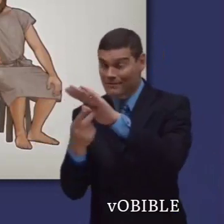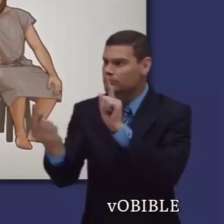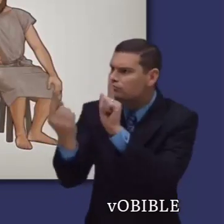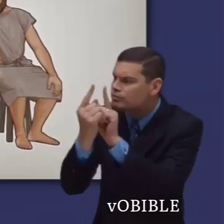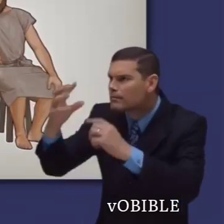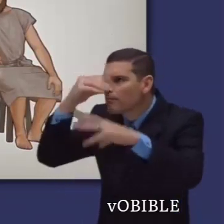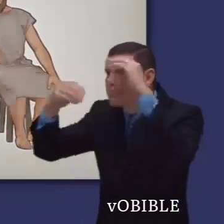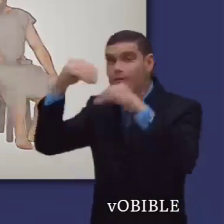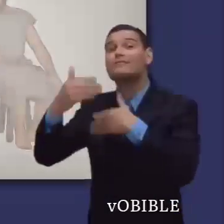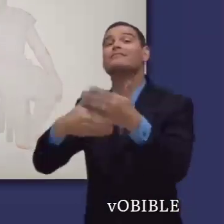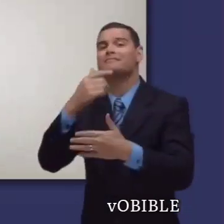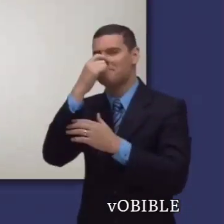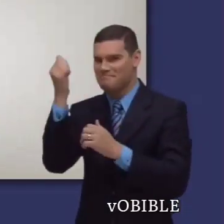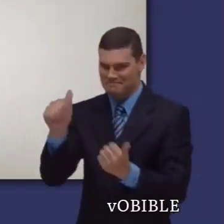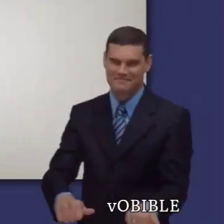cristiano.